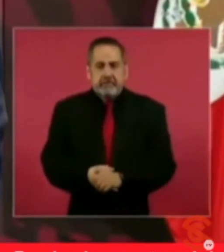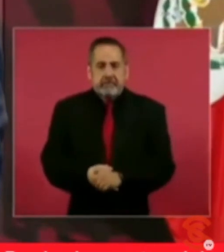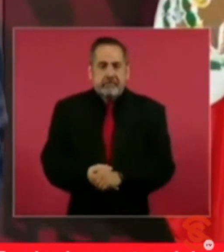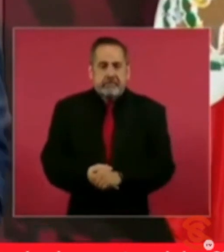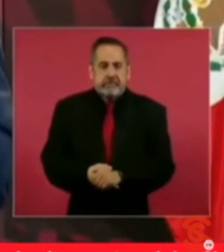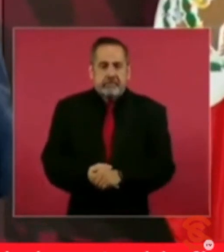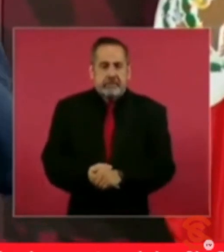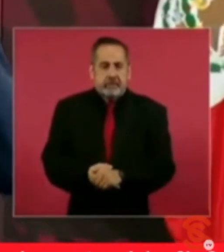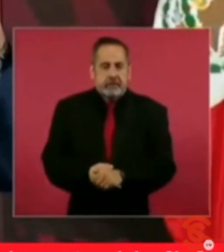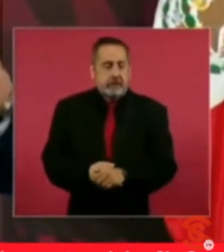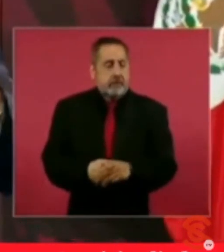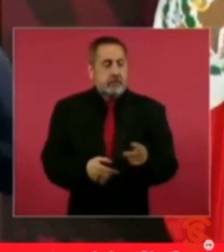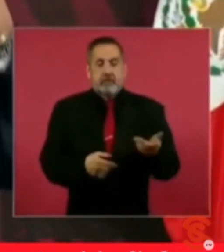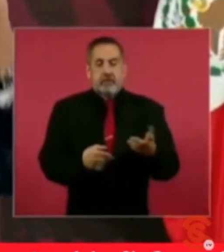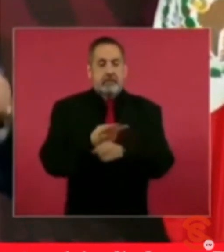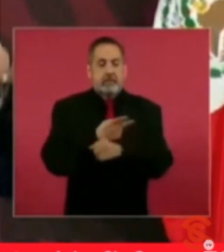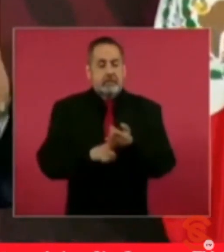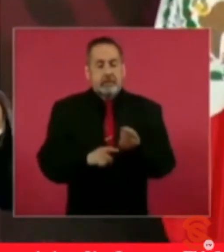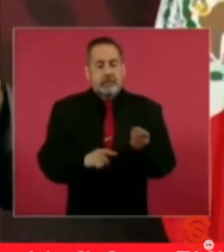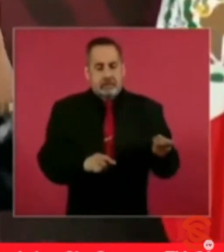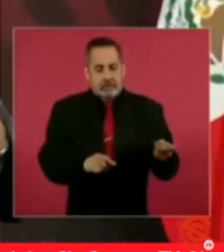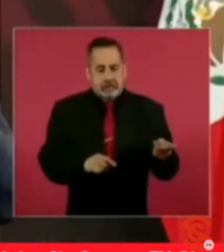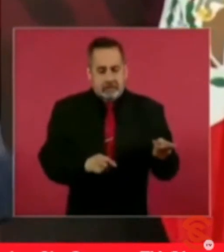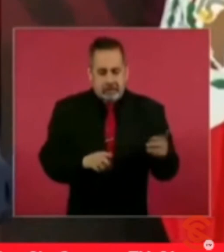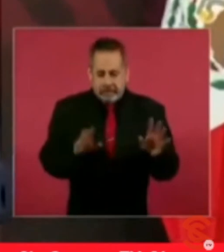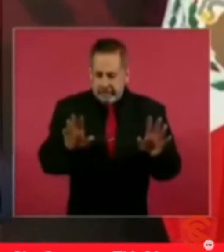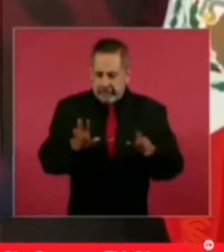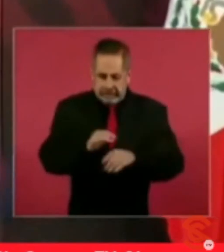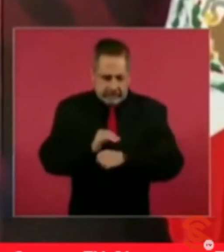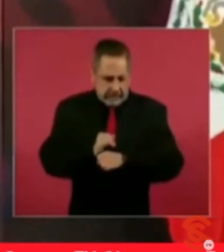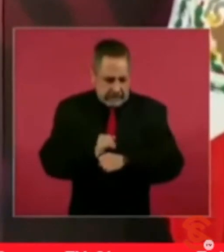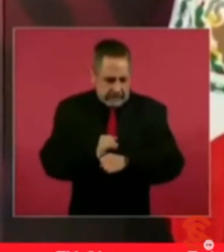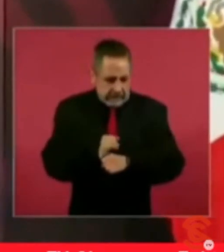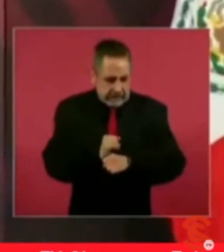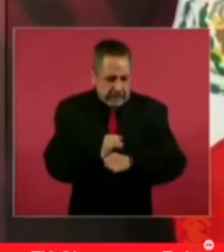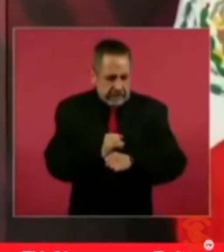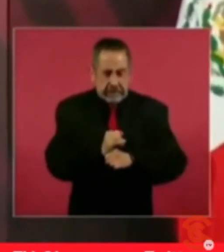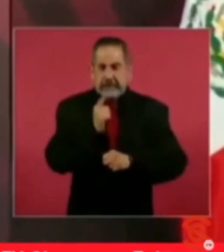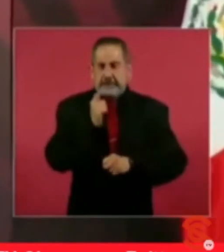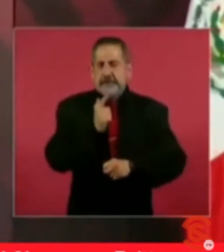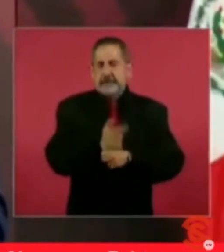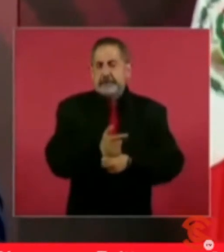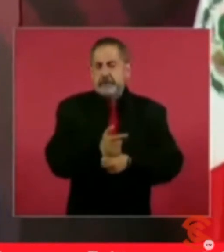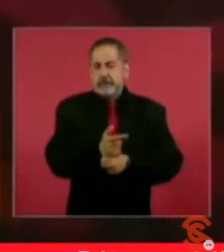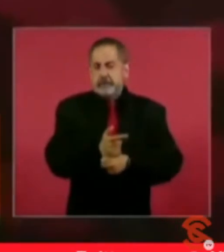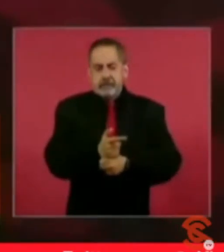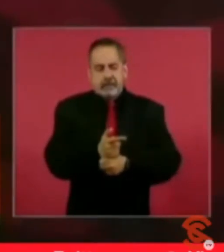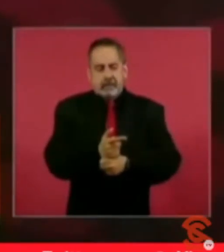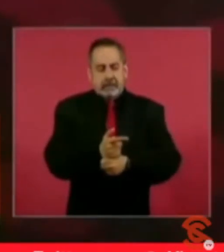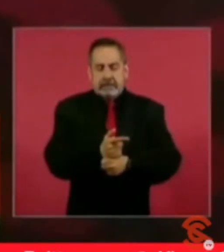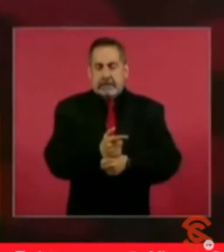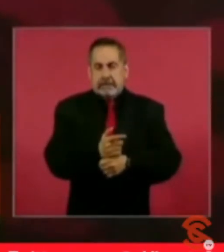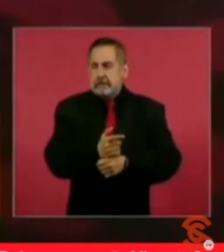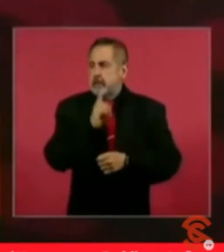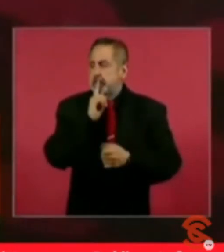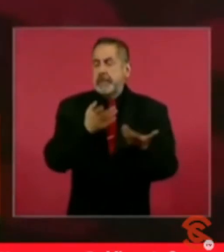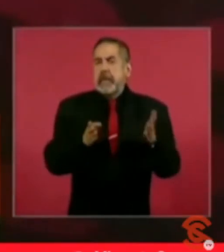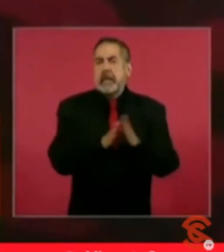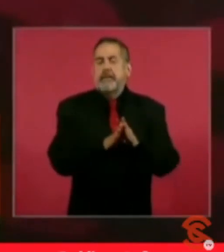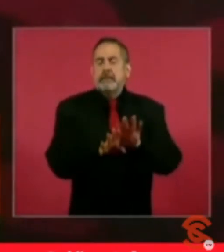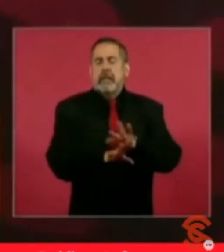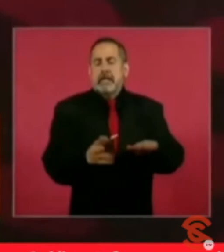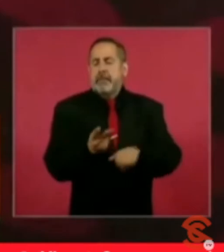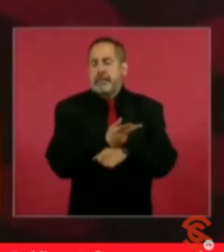Y llegó el momento en que se empezó a investigar y le dieron carpetazo